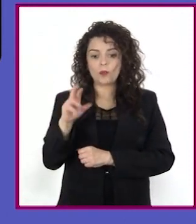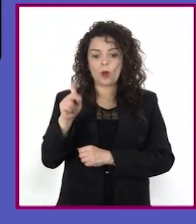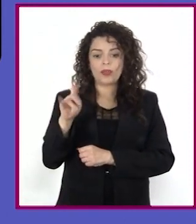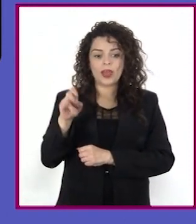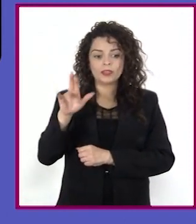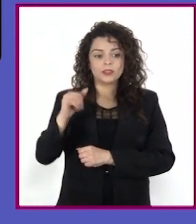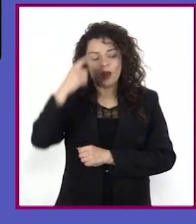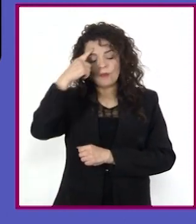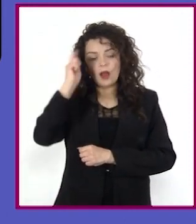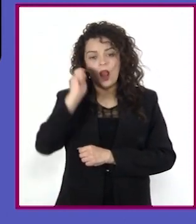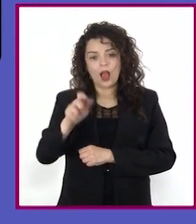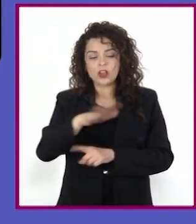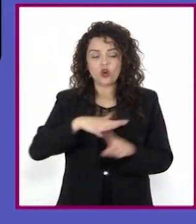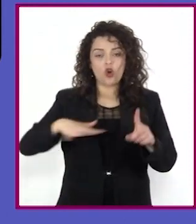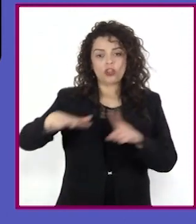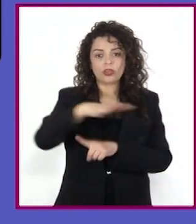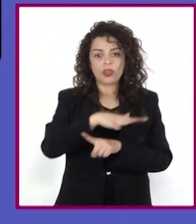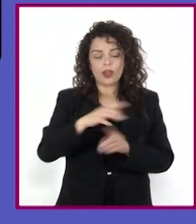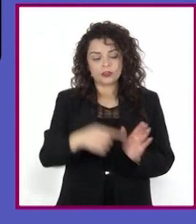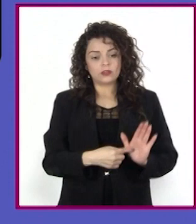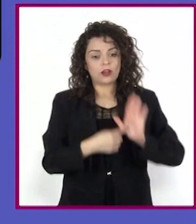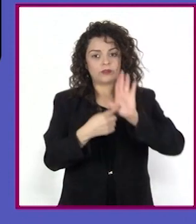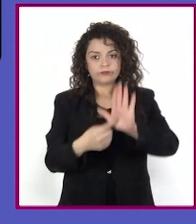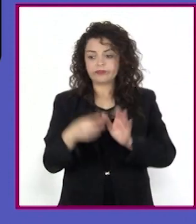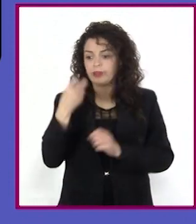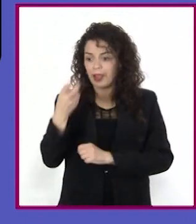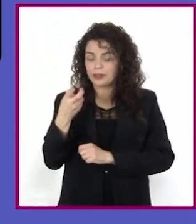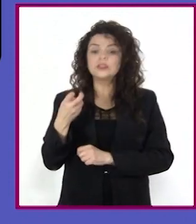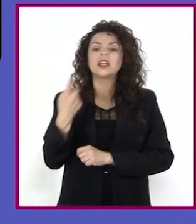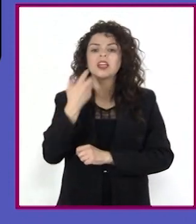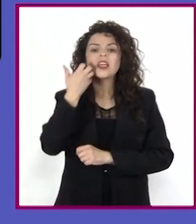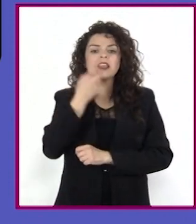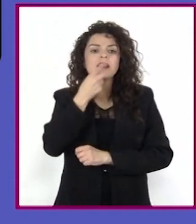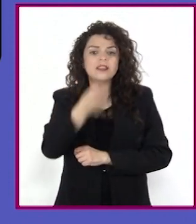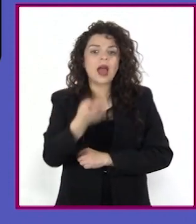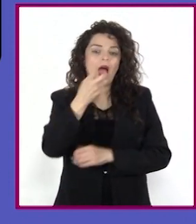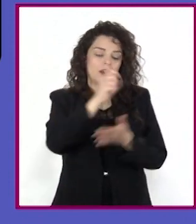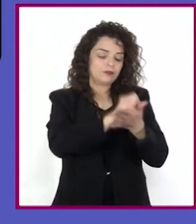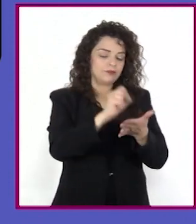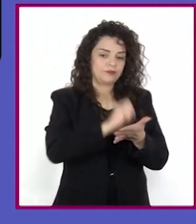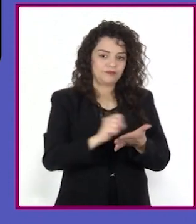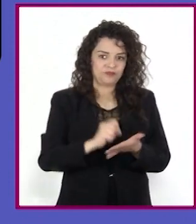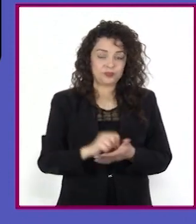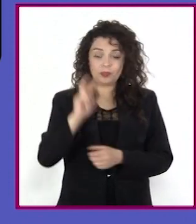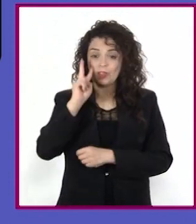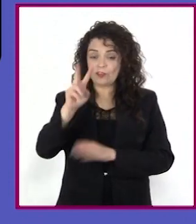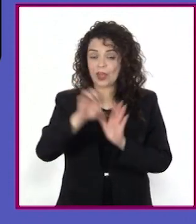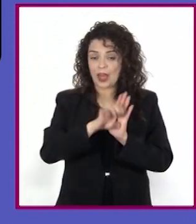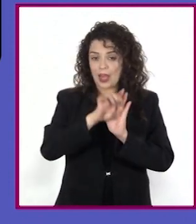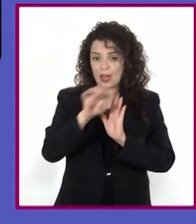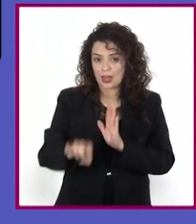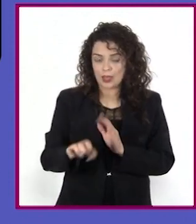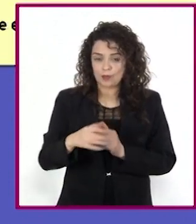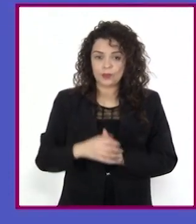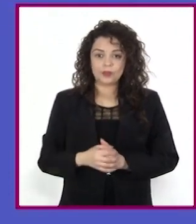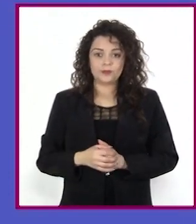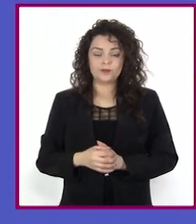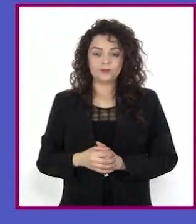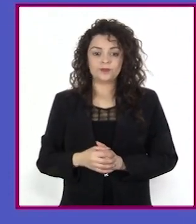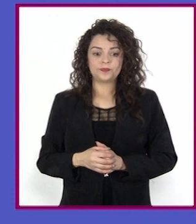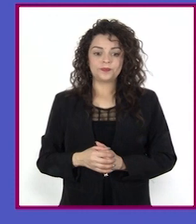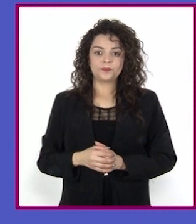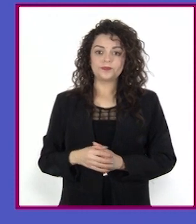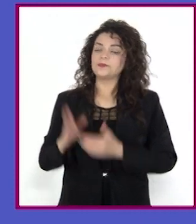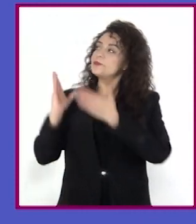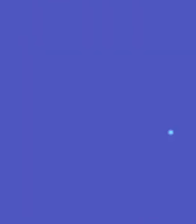acordes al contexto en el que se presentan y a la intención que éste tiene. Veamos un ejemplo de un texto con omisiones. Una